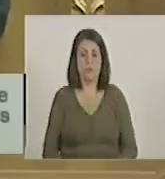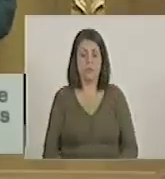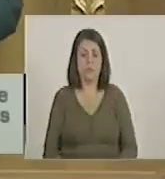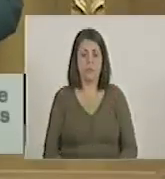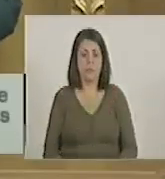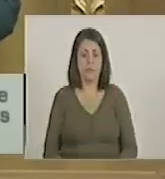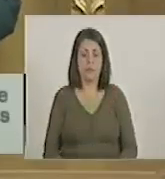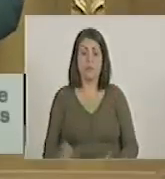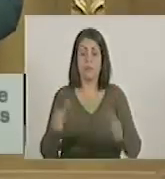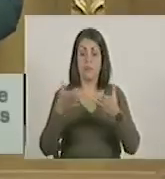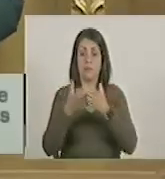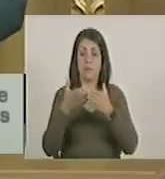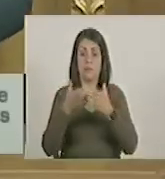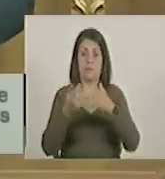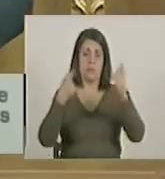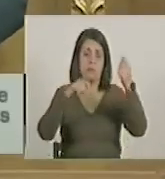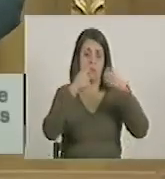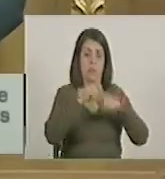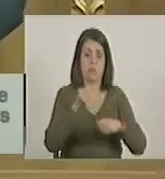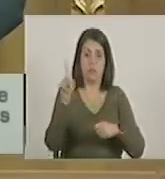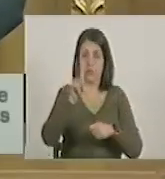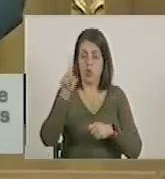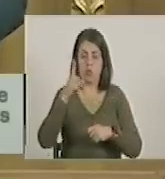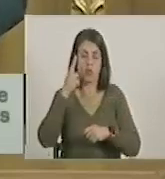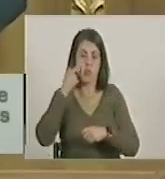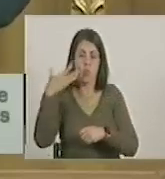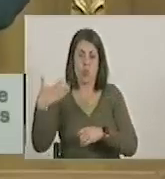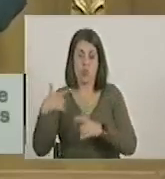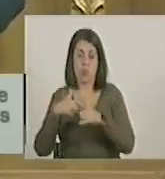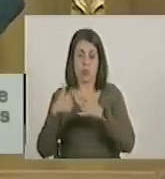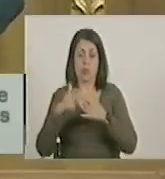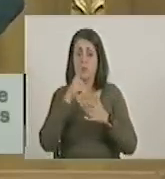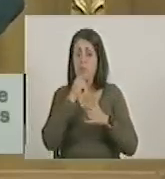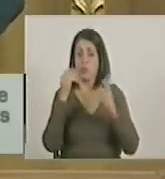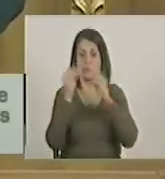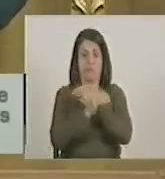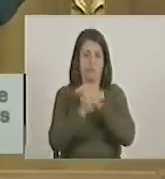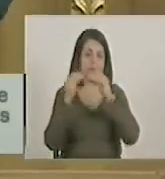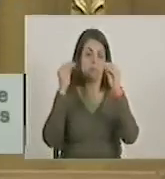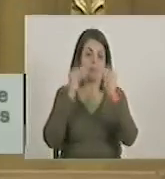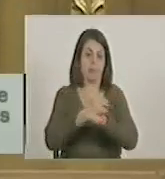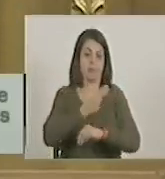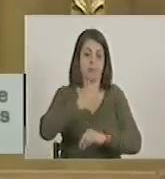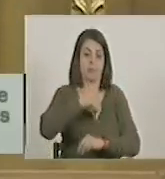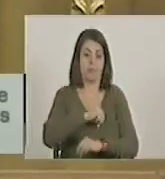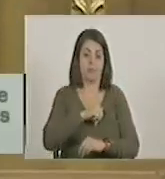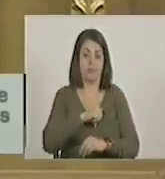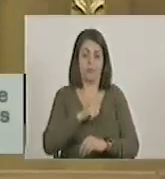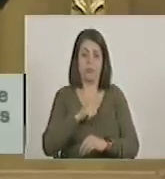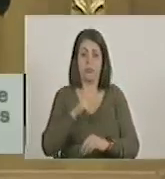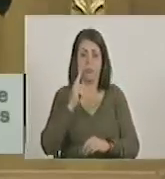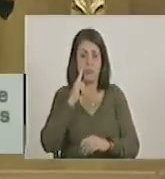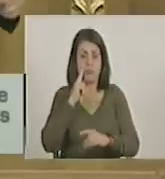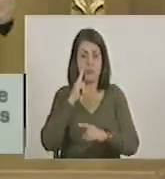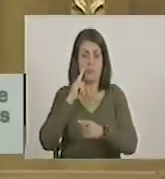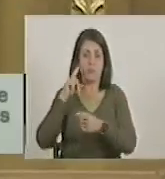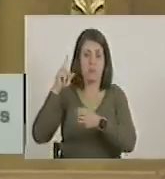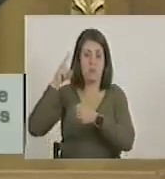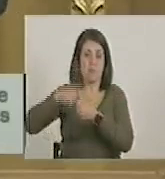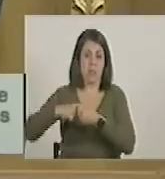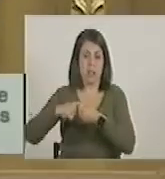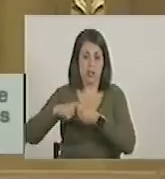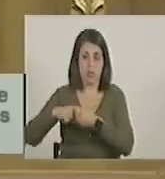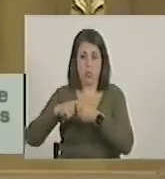en el sector exportador no tradicional. Y aquí no hay ninguna contradicción, que nosotros nos apalanquemos en el petróleo